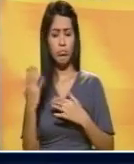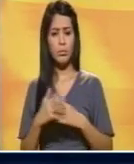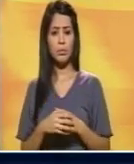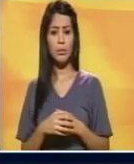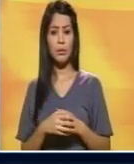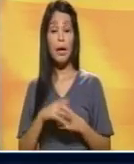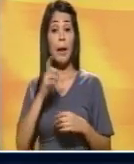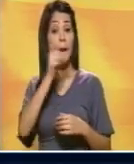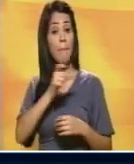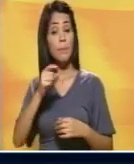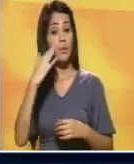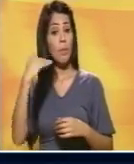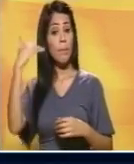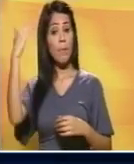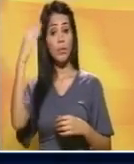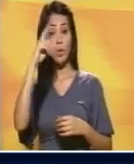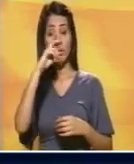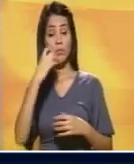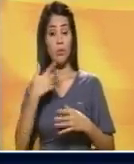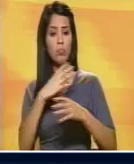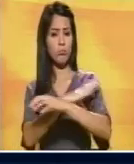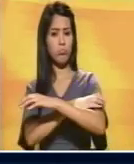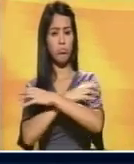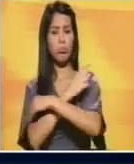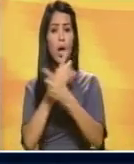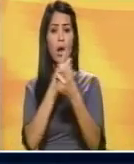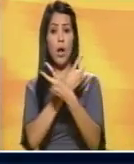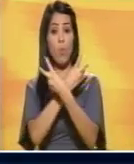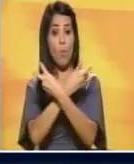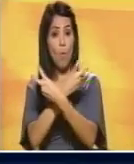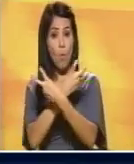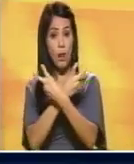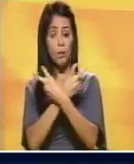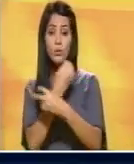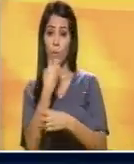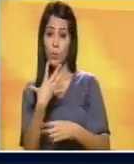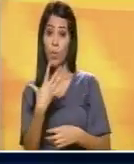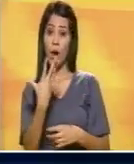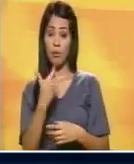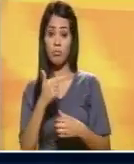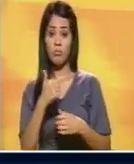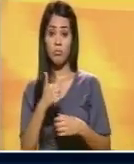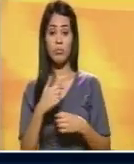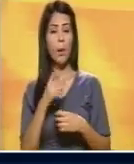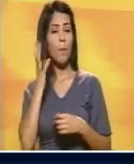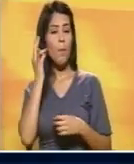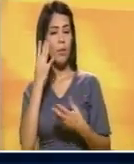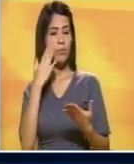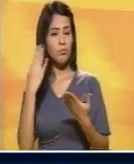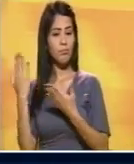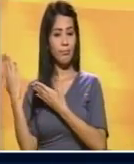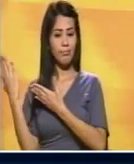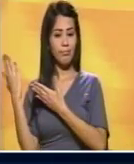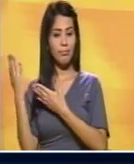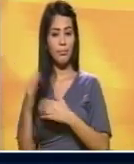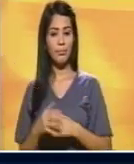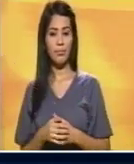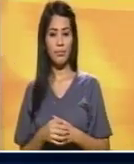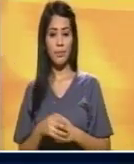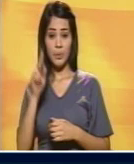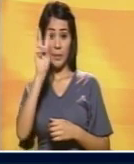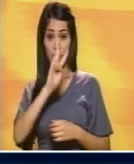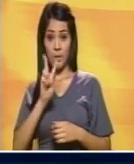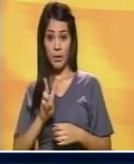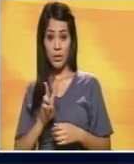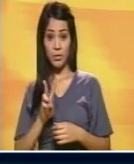les recomienda para que mantengan músculos y huesos en buen estado. Pero cuando vemos a una mujer como Josefina Monasterio,